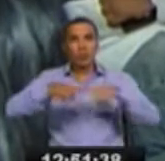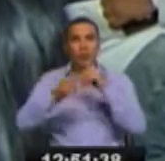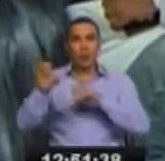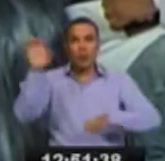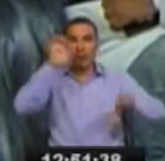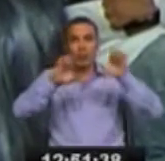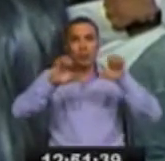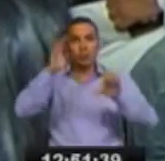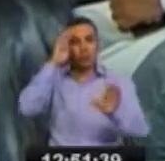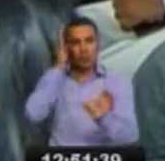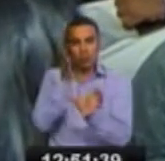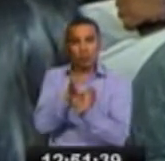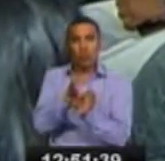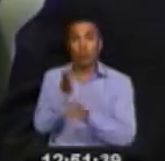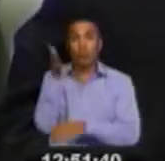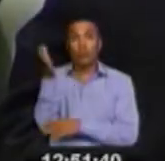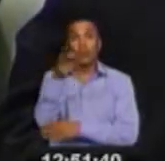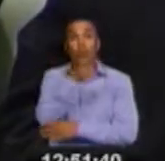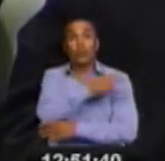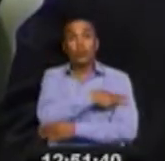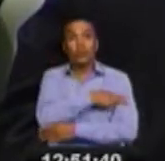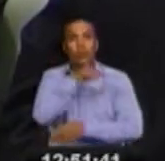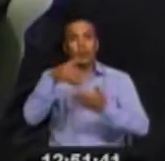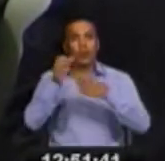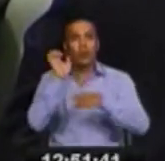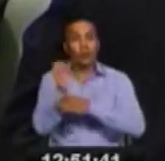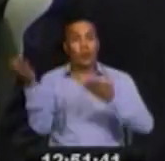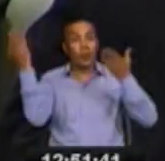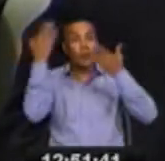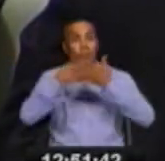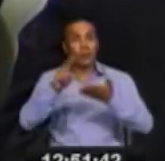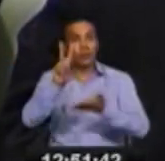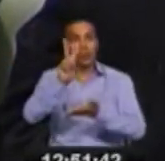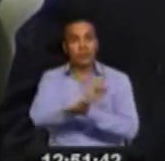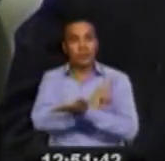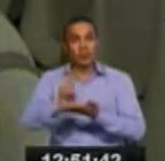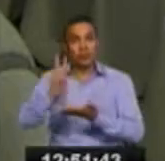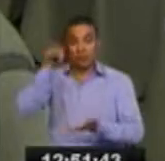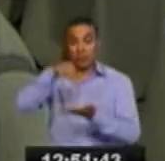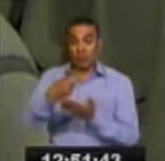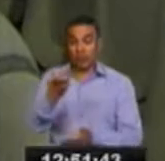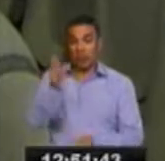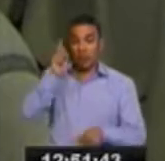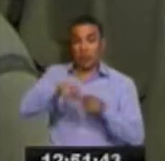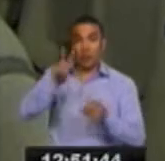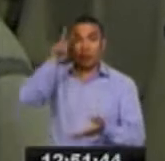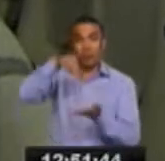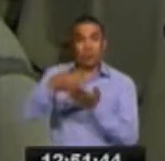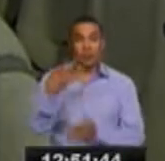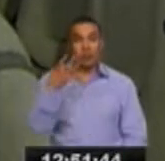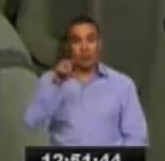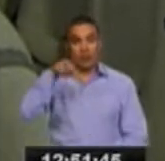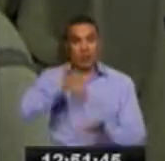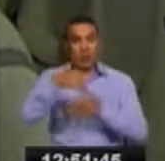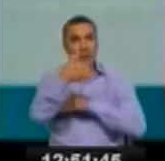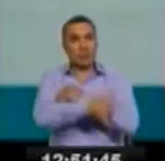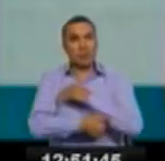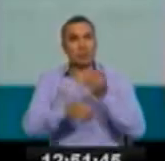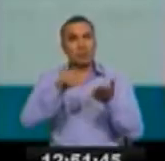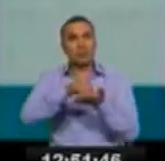evaluación psicométrica a los docentes a nivel nacional que culminará en 2 semanas. Desde el 2013 hasta el 2017 en el país se han